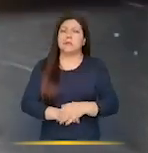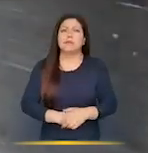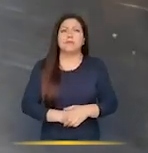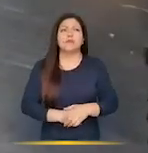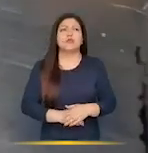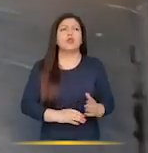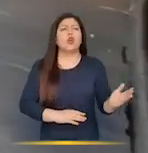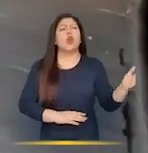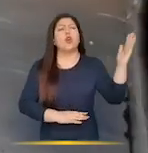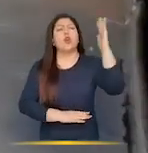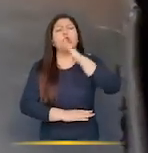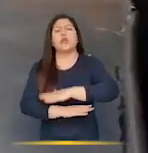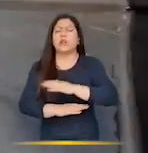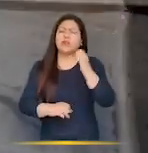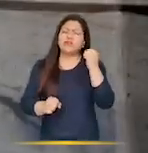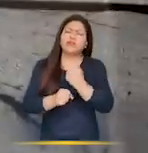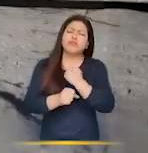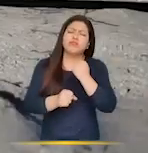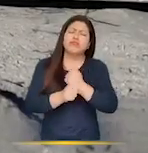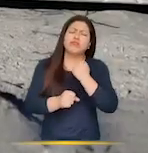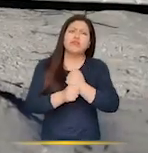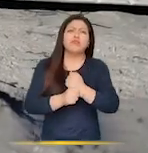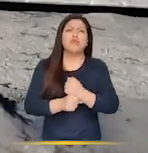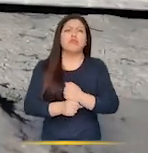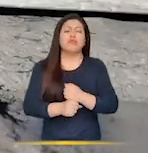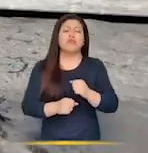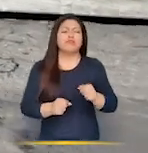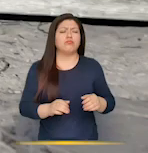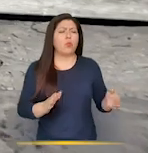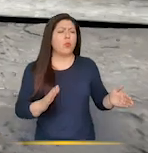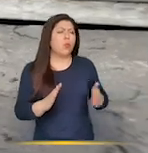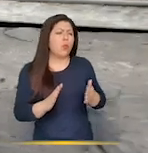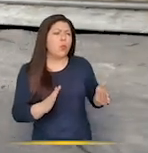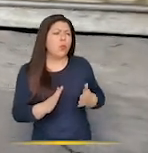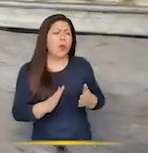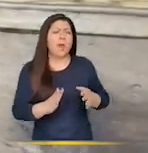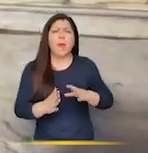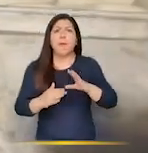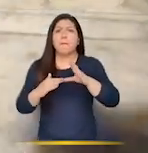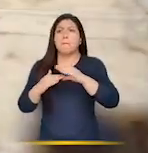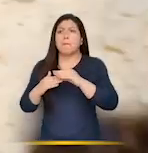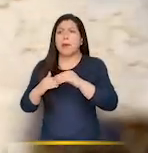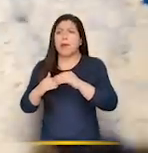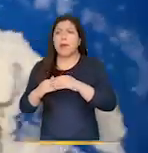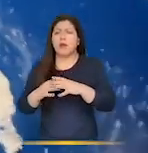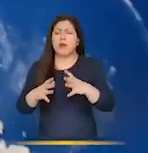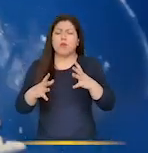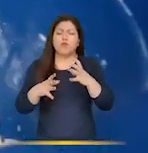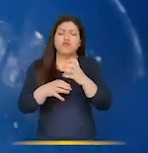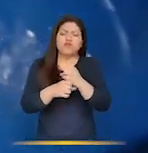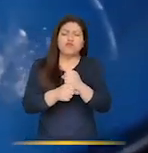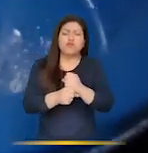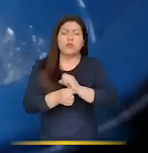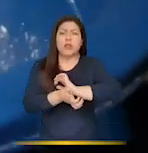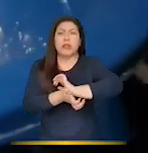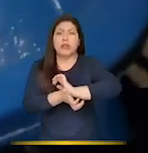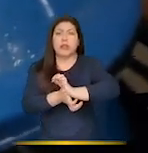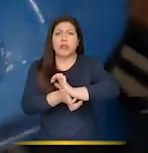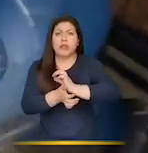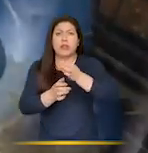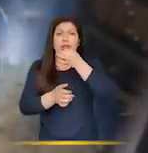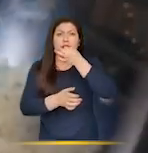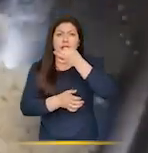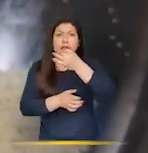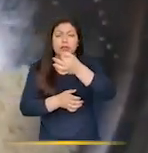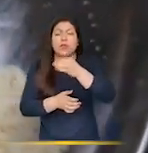las 3. Y trabajo todo el día. Prendo el lecho, prendo el horno y ahí sí mojo el pan, escurro bien la